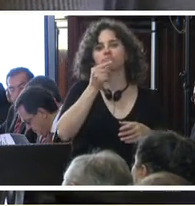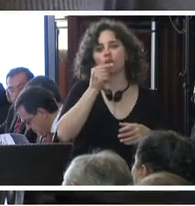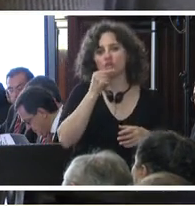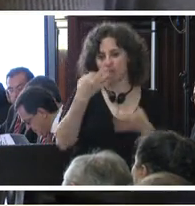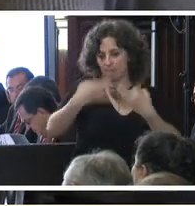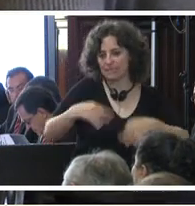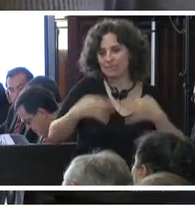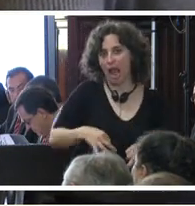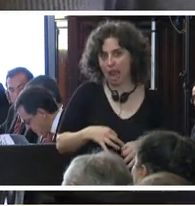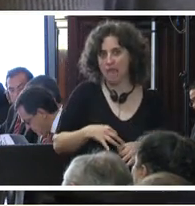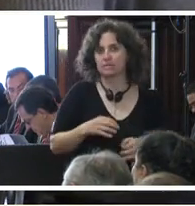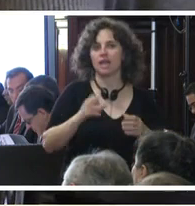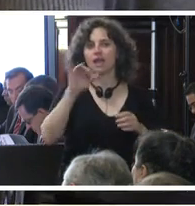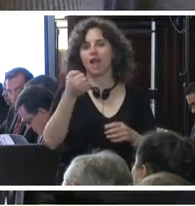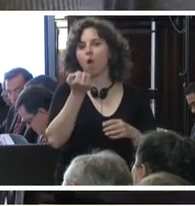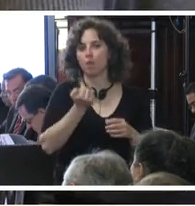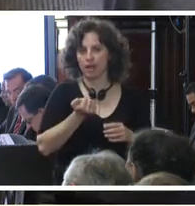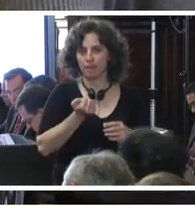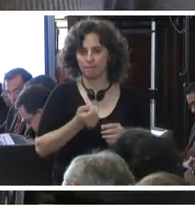Coahuila, GATEM-GATEM-GROM.